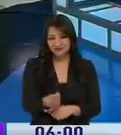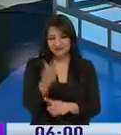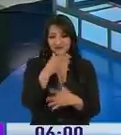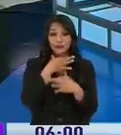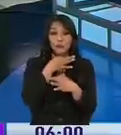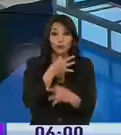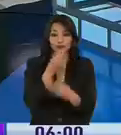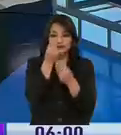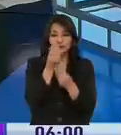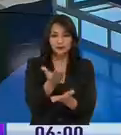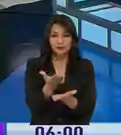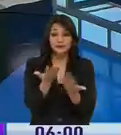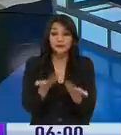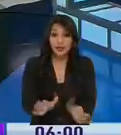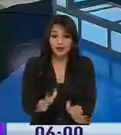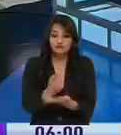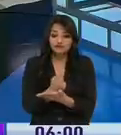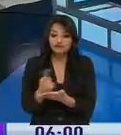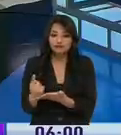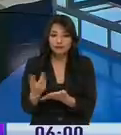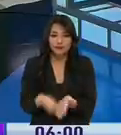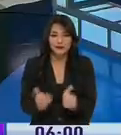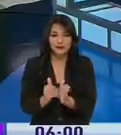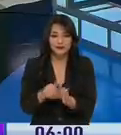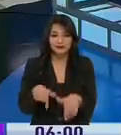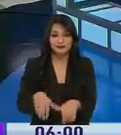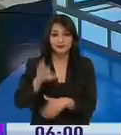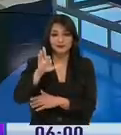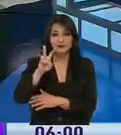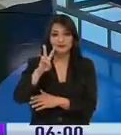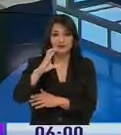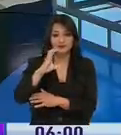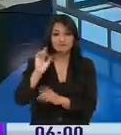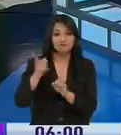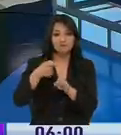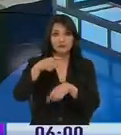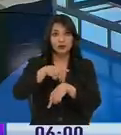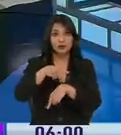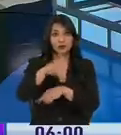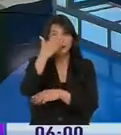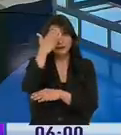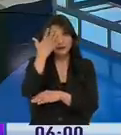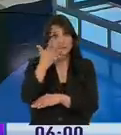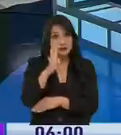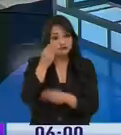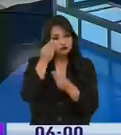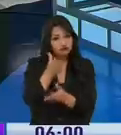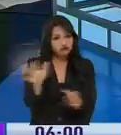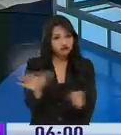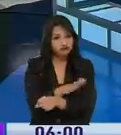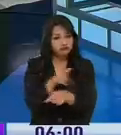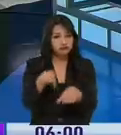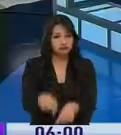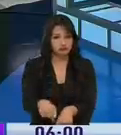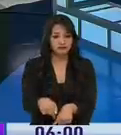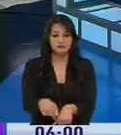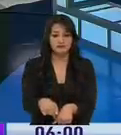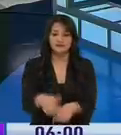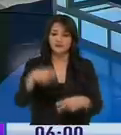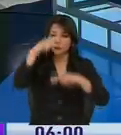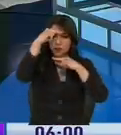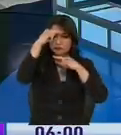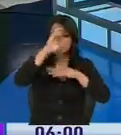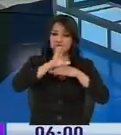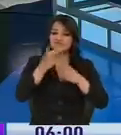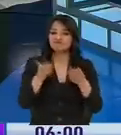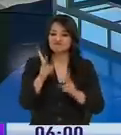poderlos acompañar una semana más aquí en TVC a primera hora. Ya sabes, siempre bien informados nos mantenemos con todas las noticias del ámbito